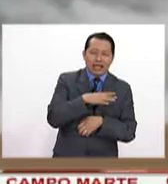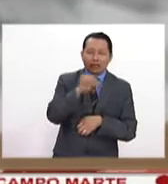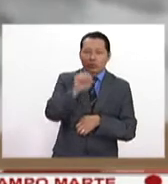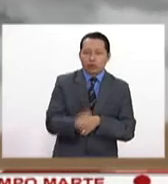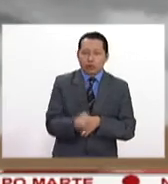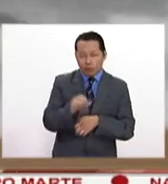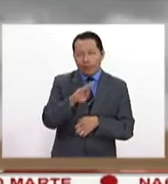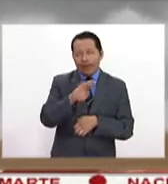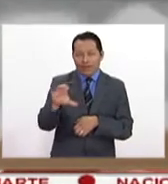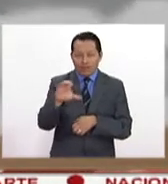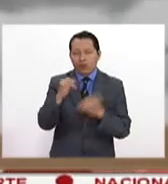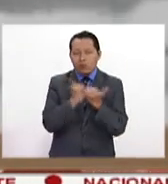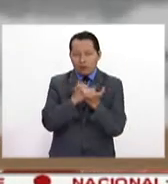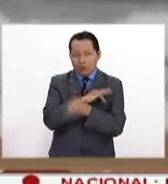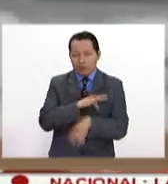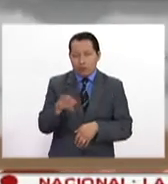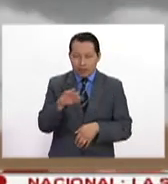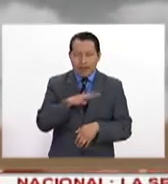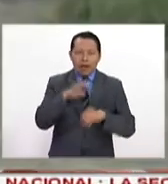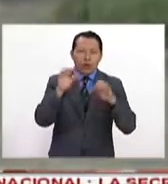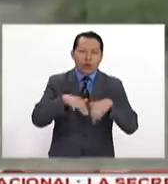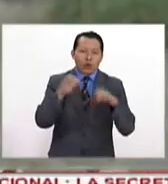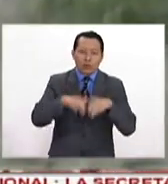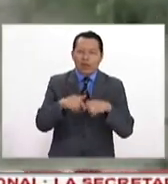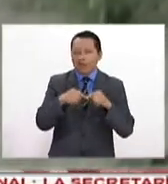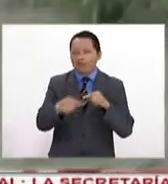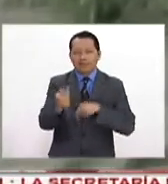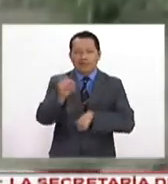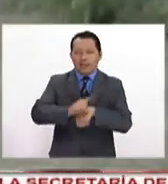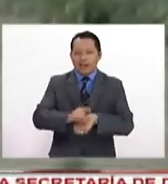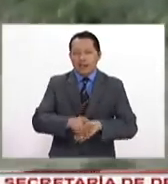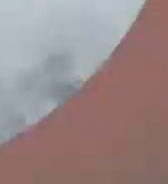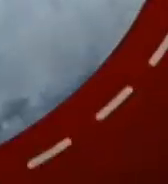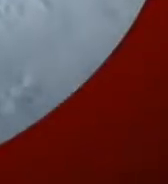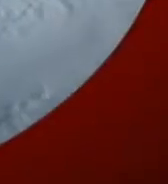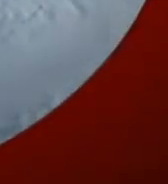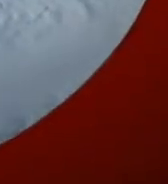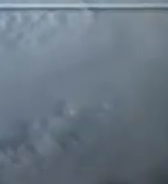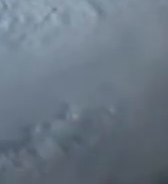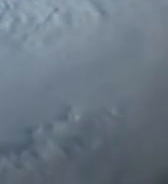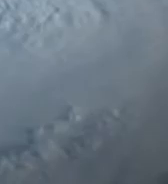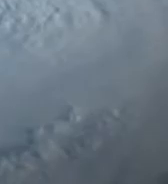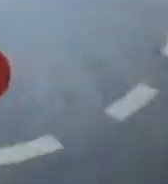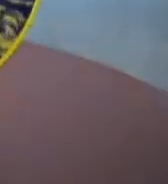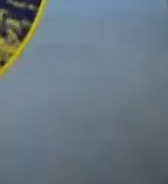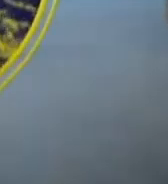California, la que también va a provocar lluvias durante los próximos días.